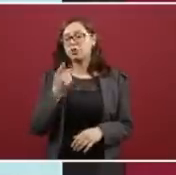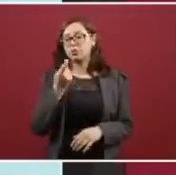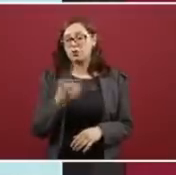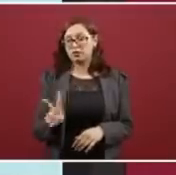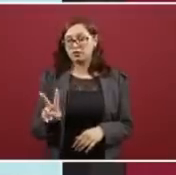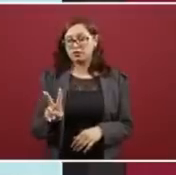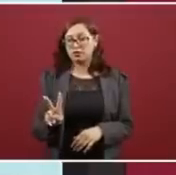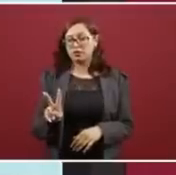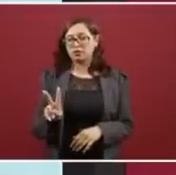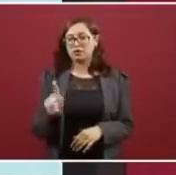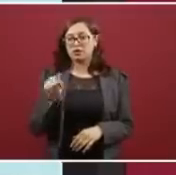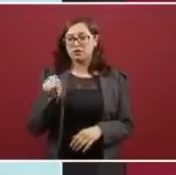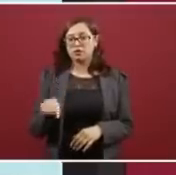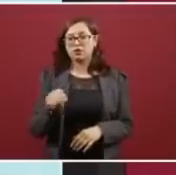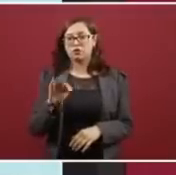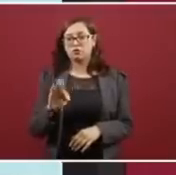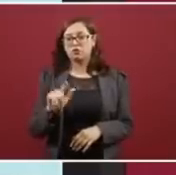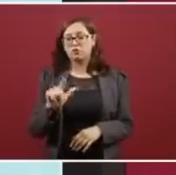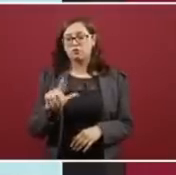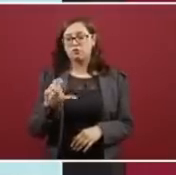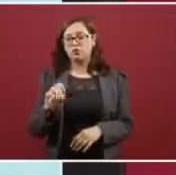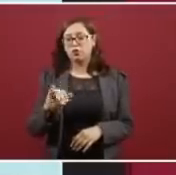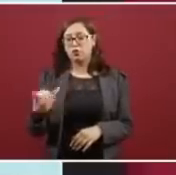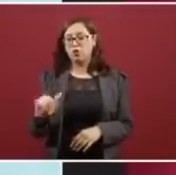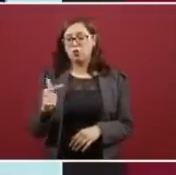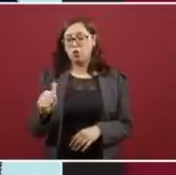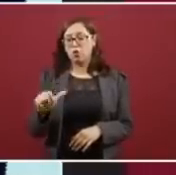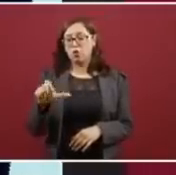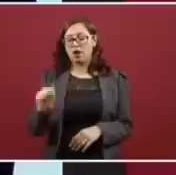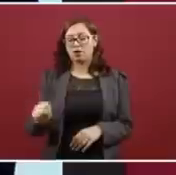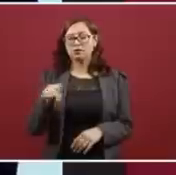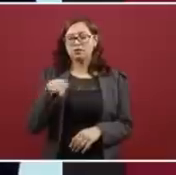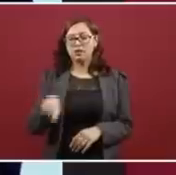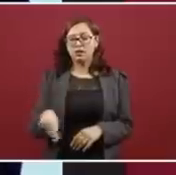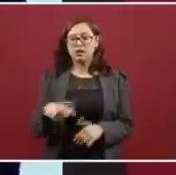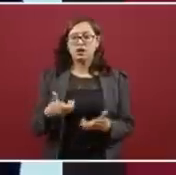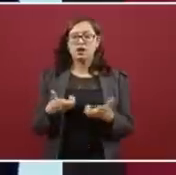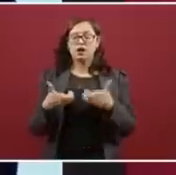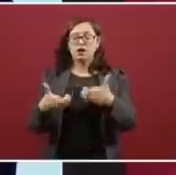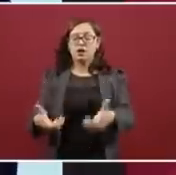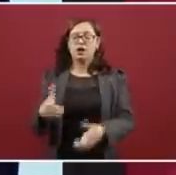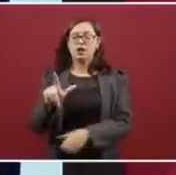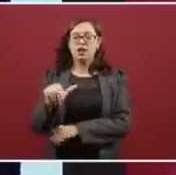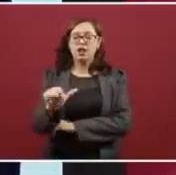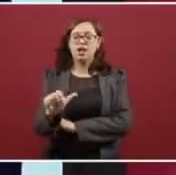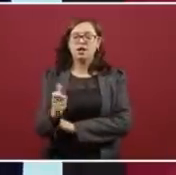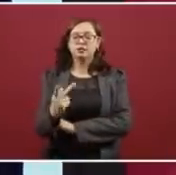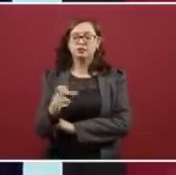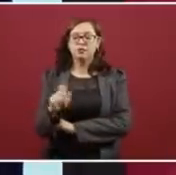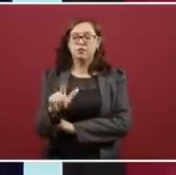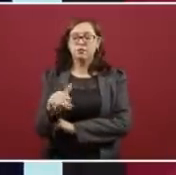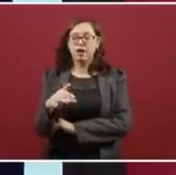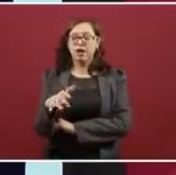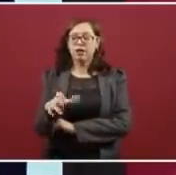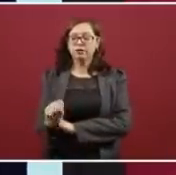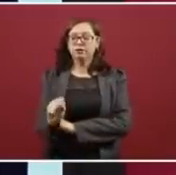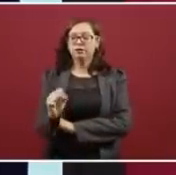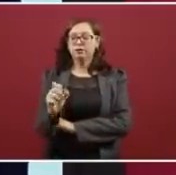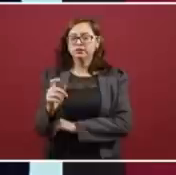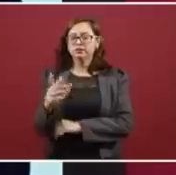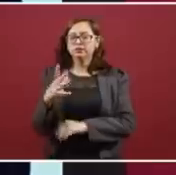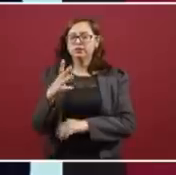se llama flojas carretera puerto vallarta las palmas número 500 69 sobre la carretera